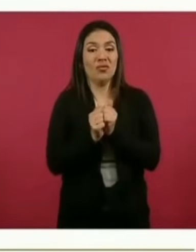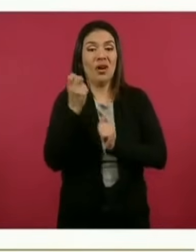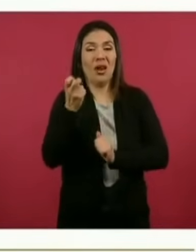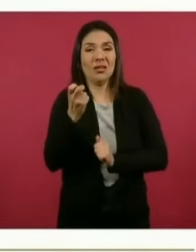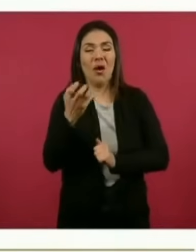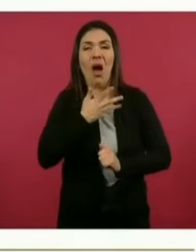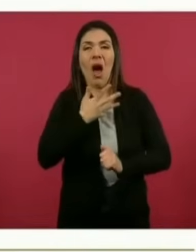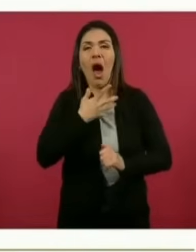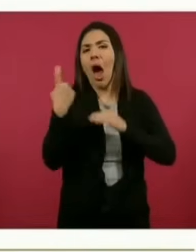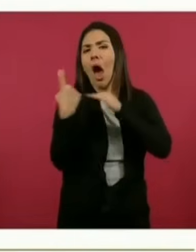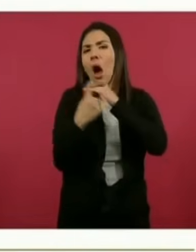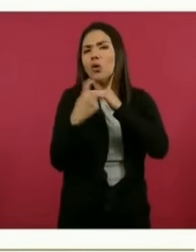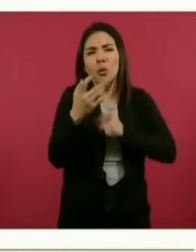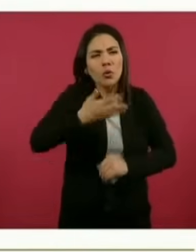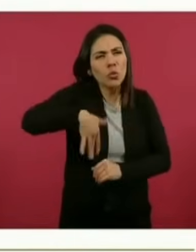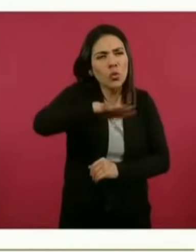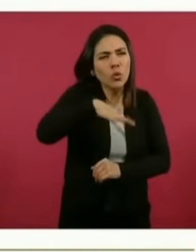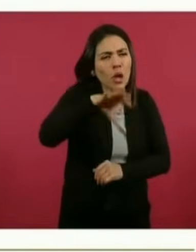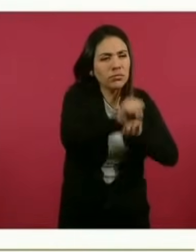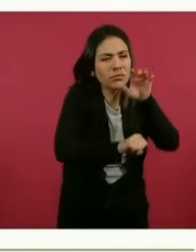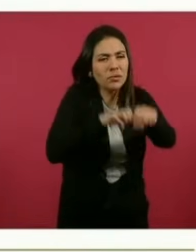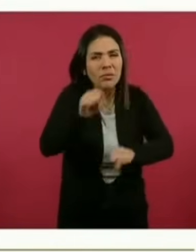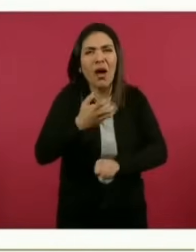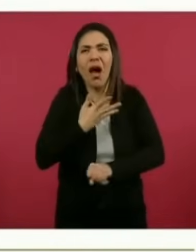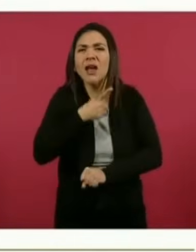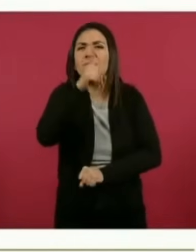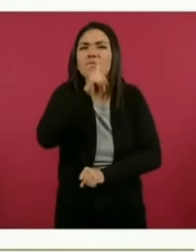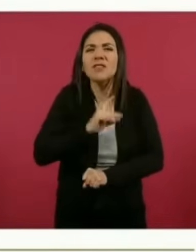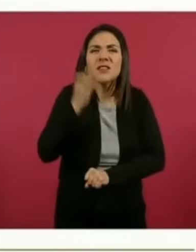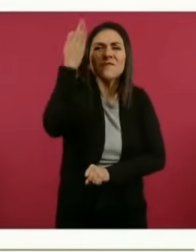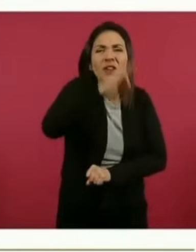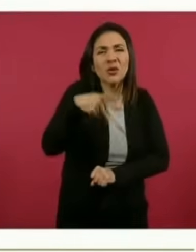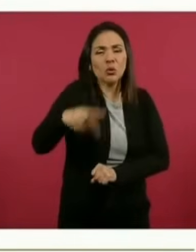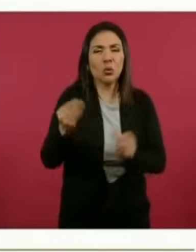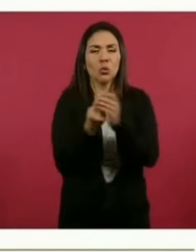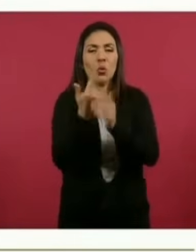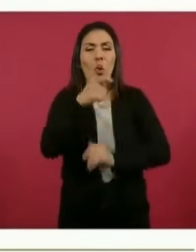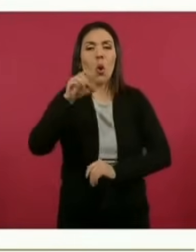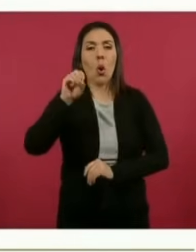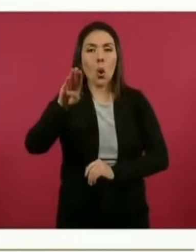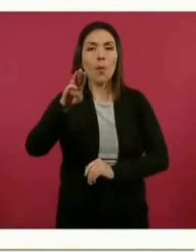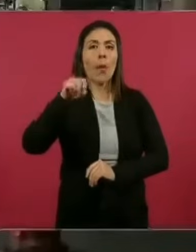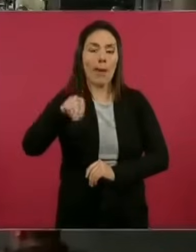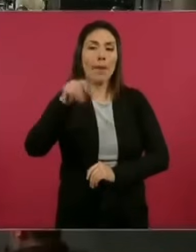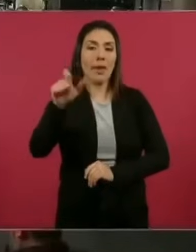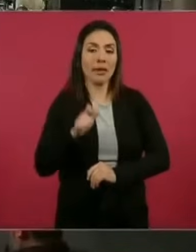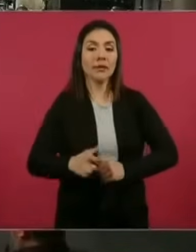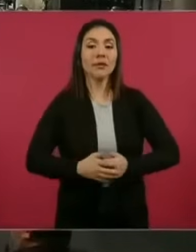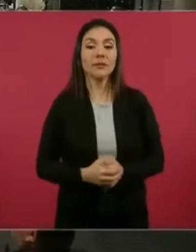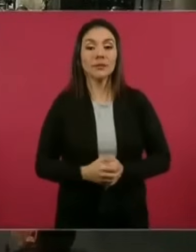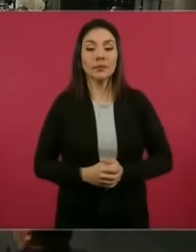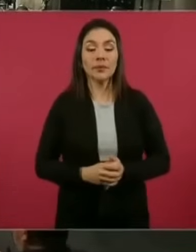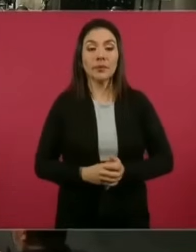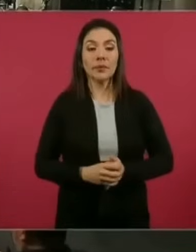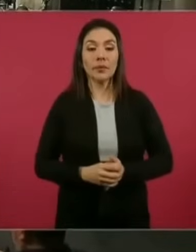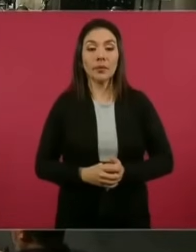escáneres que buscan las vulnerabilidades de todos los sistemas de GovMX. Siguiente, por favor.